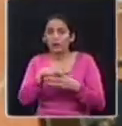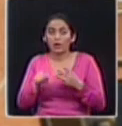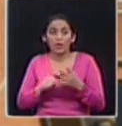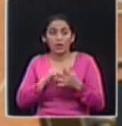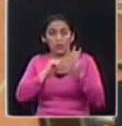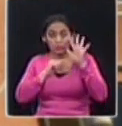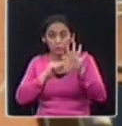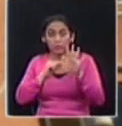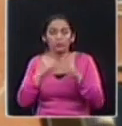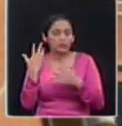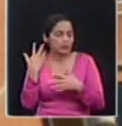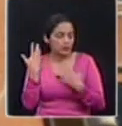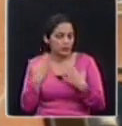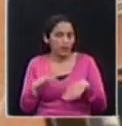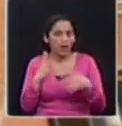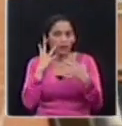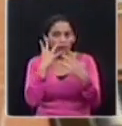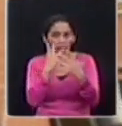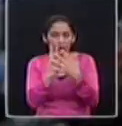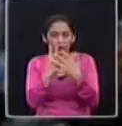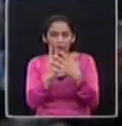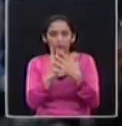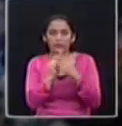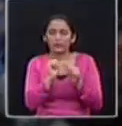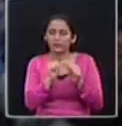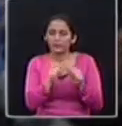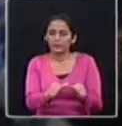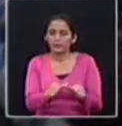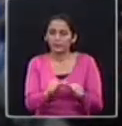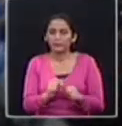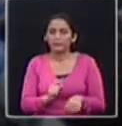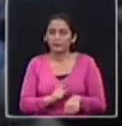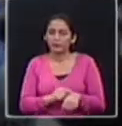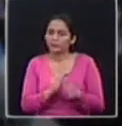la unidad multicompetente de Santa Isabel. Hernán Samaniego, Telerama Noticias.